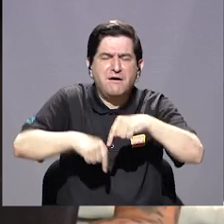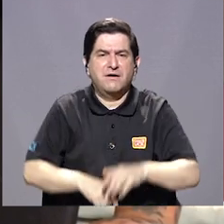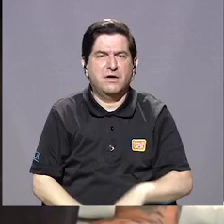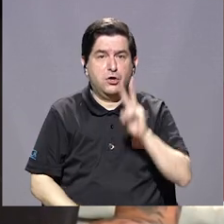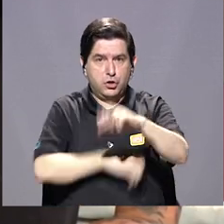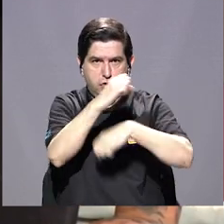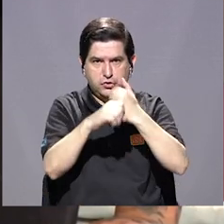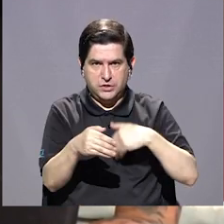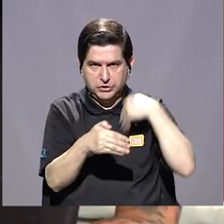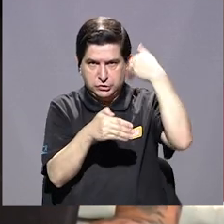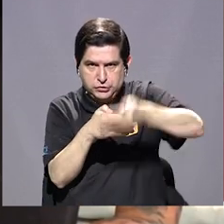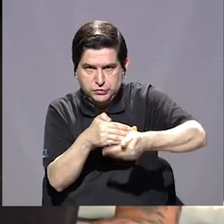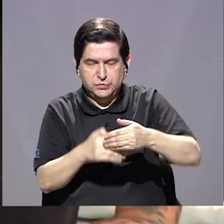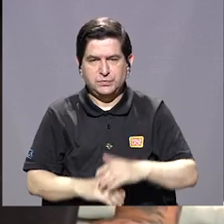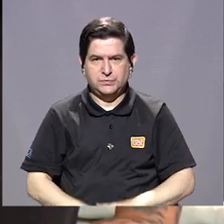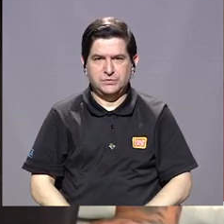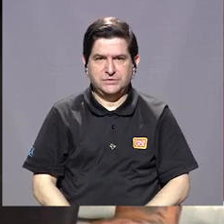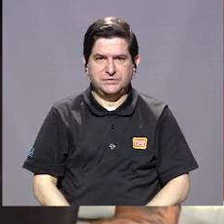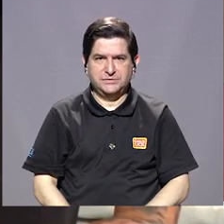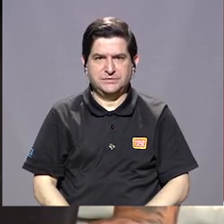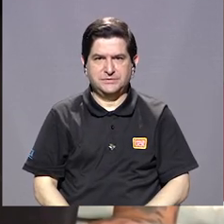después,